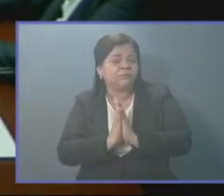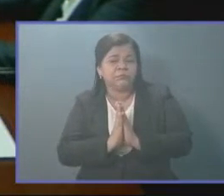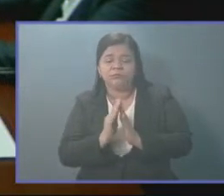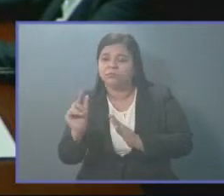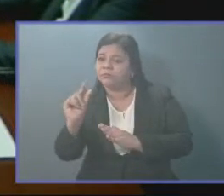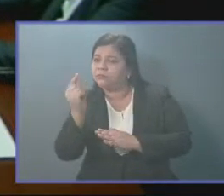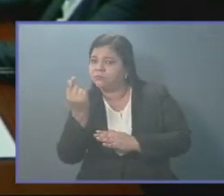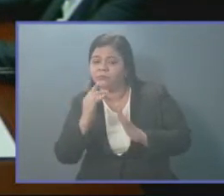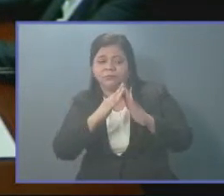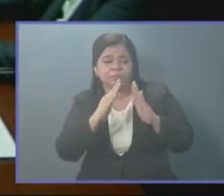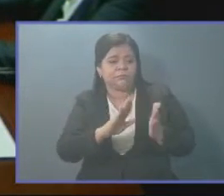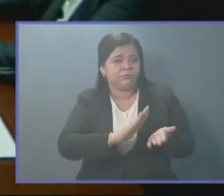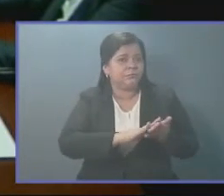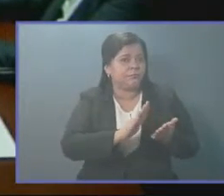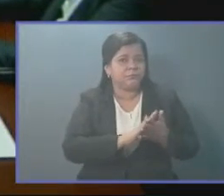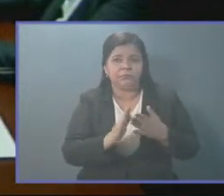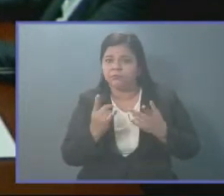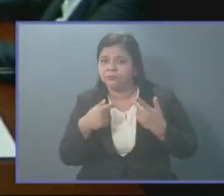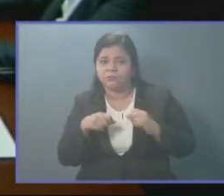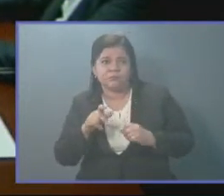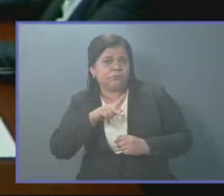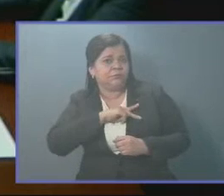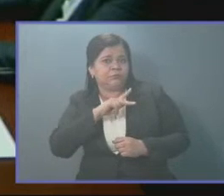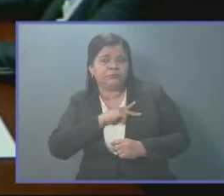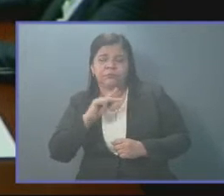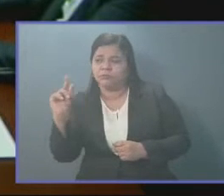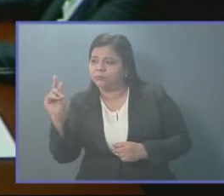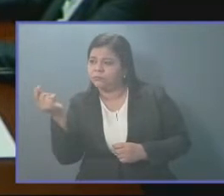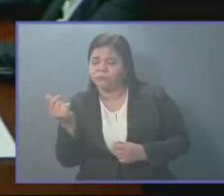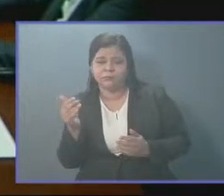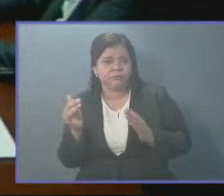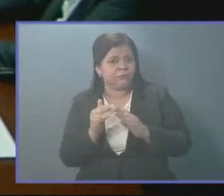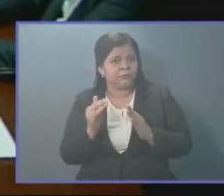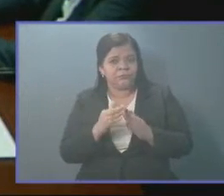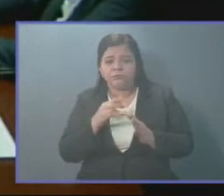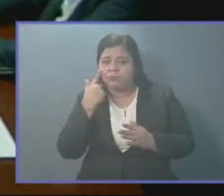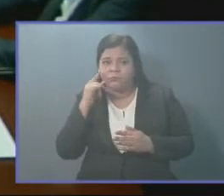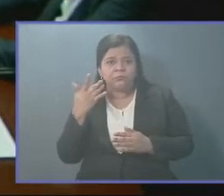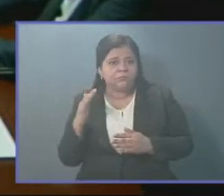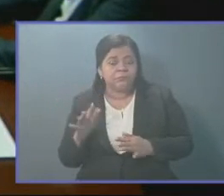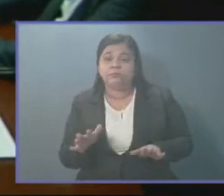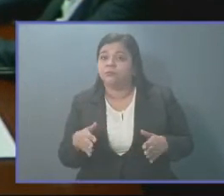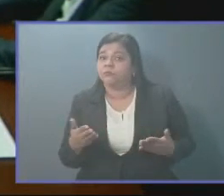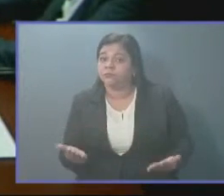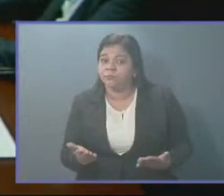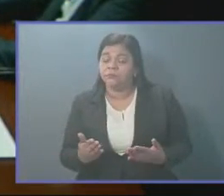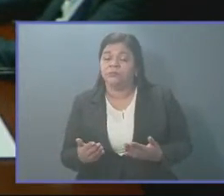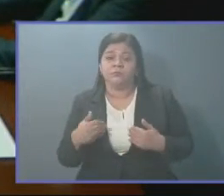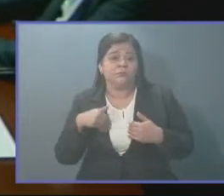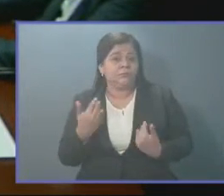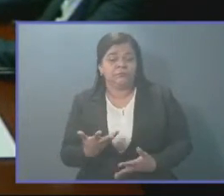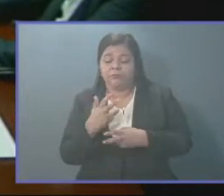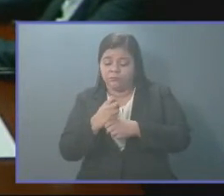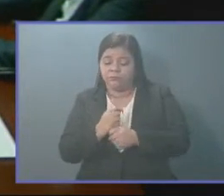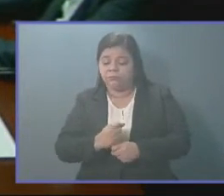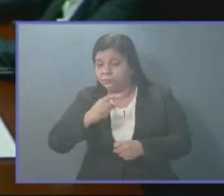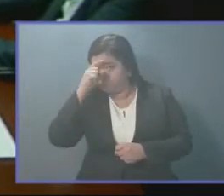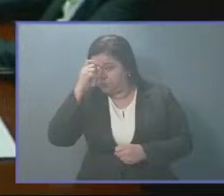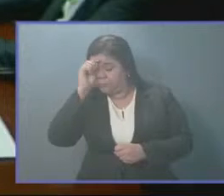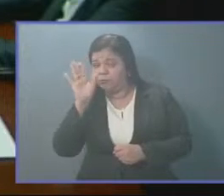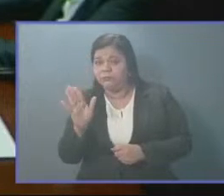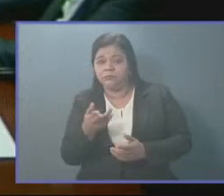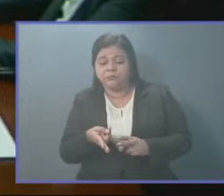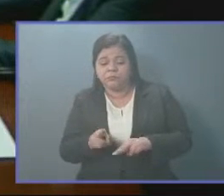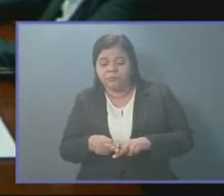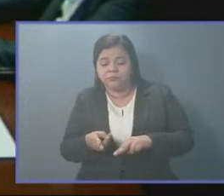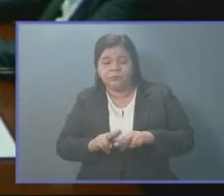y cuando se trata de créditos personales son calificados como de mayor riesgo por las instituciones financieras, por lo que los intereses a pagar